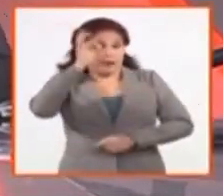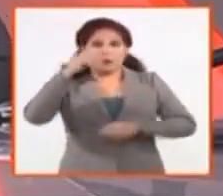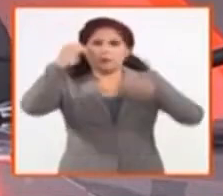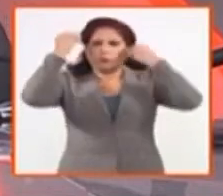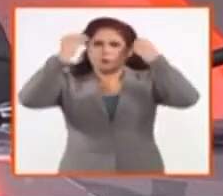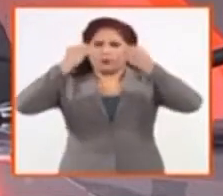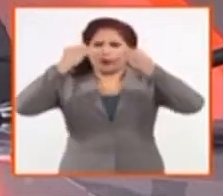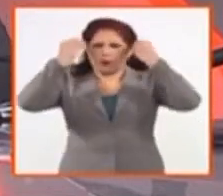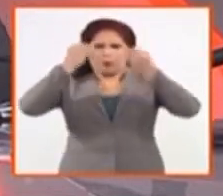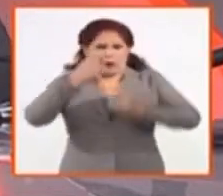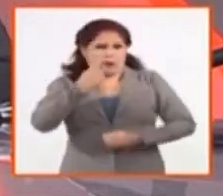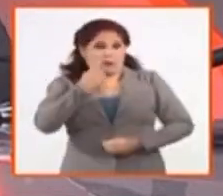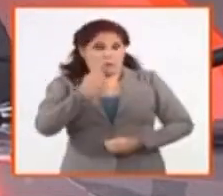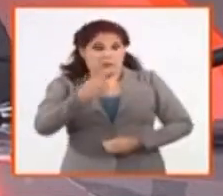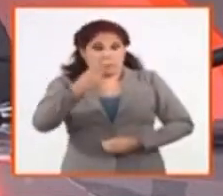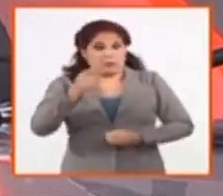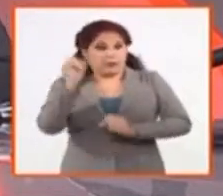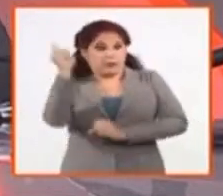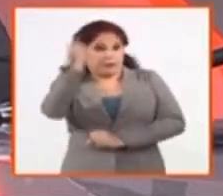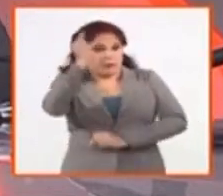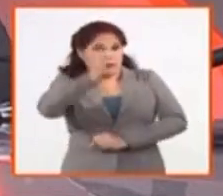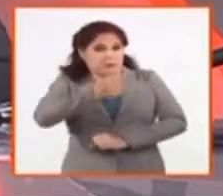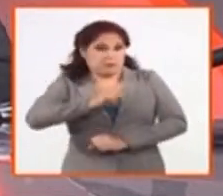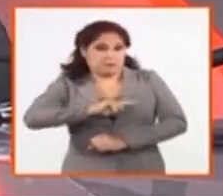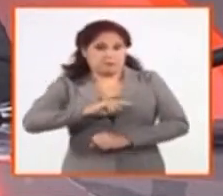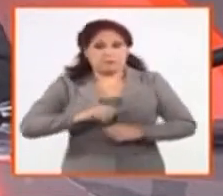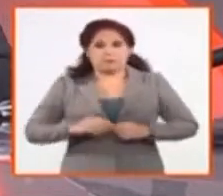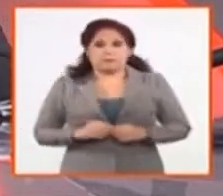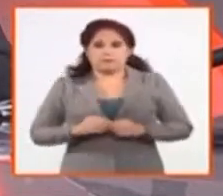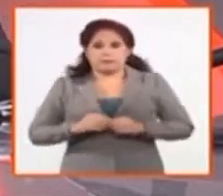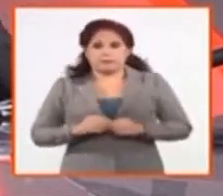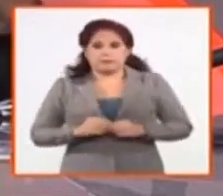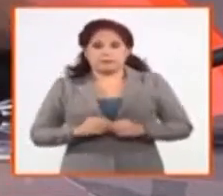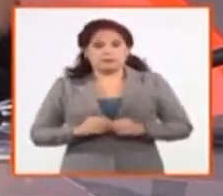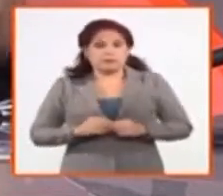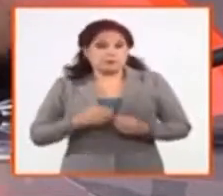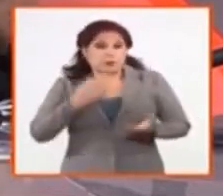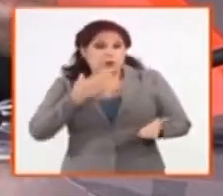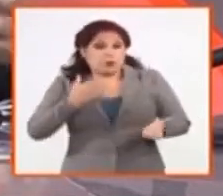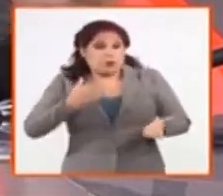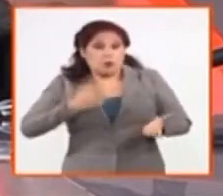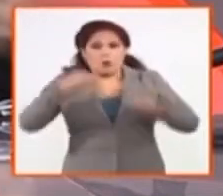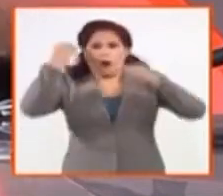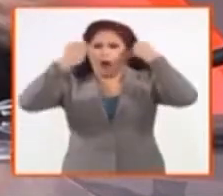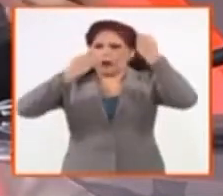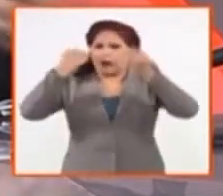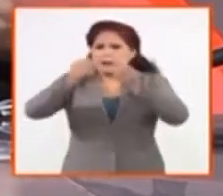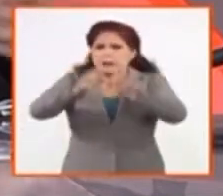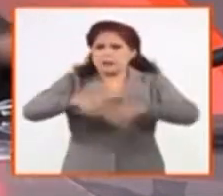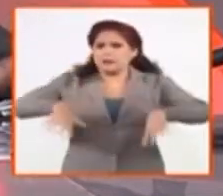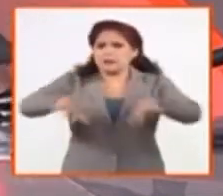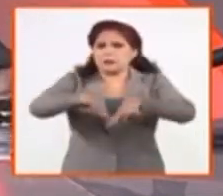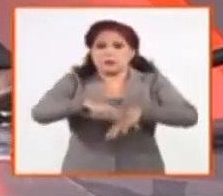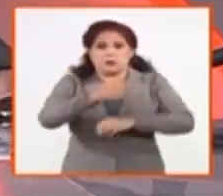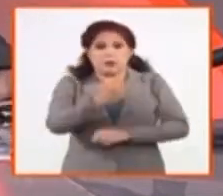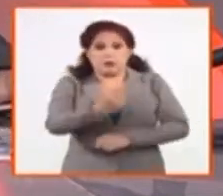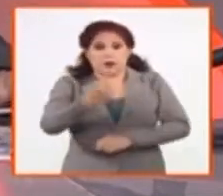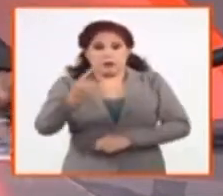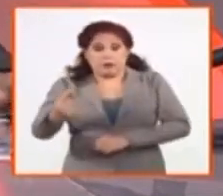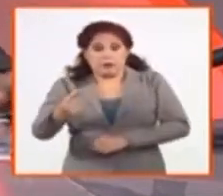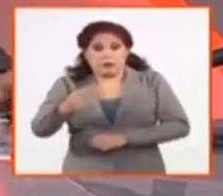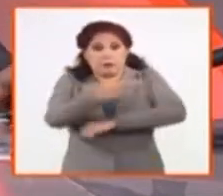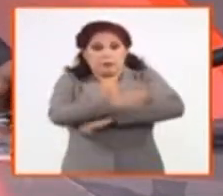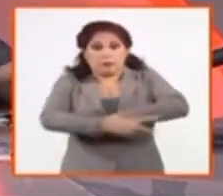veíamos este reportaje, doctora, ¿cómo analiza usted las posiciones de cada una de estas potencias al